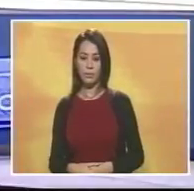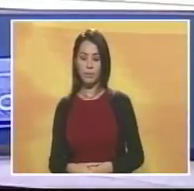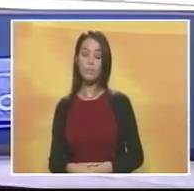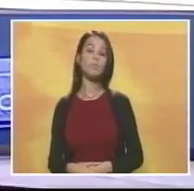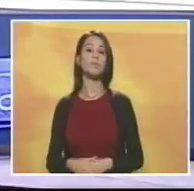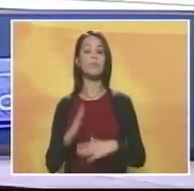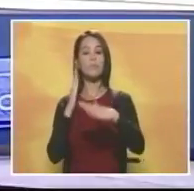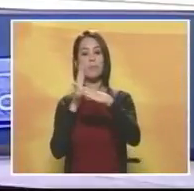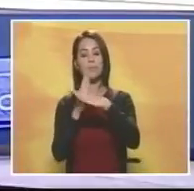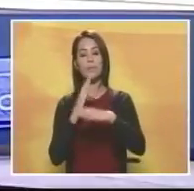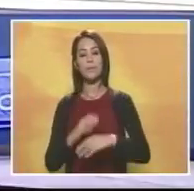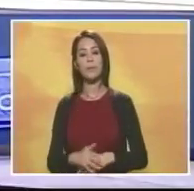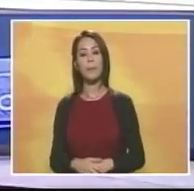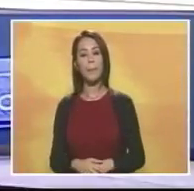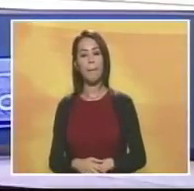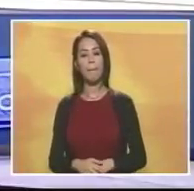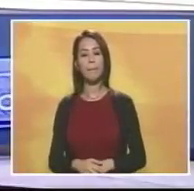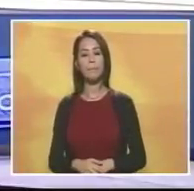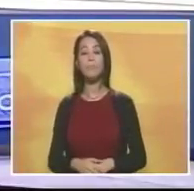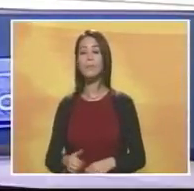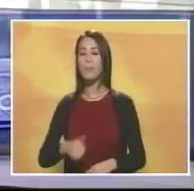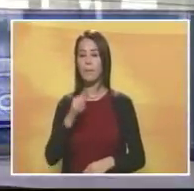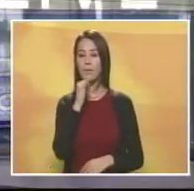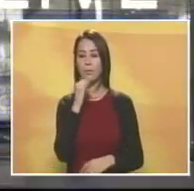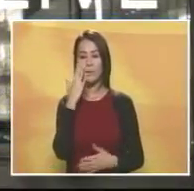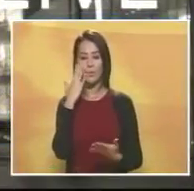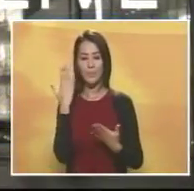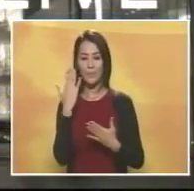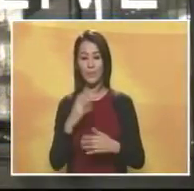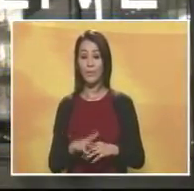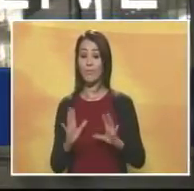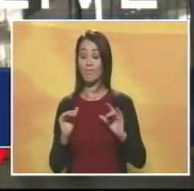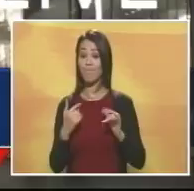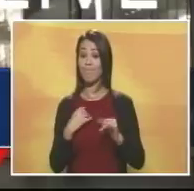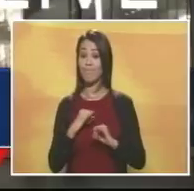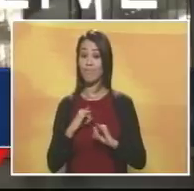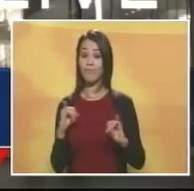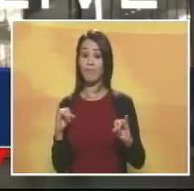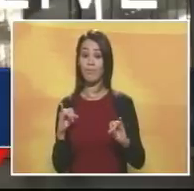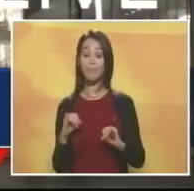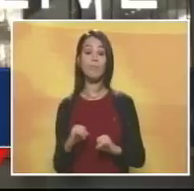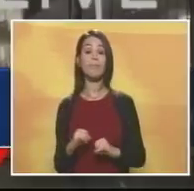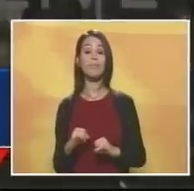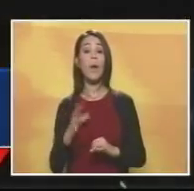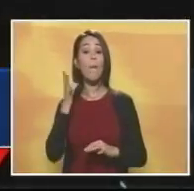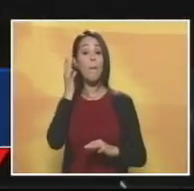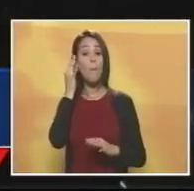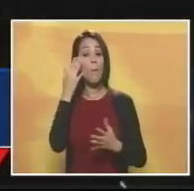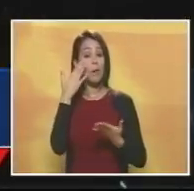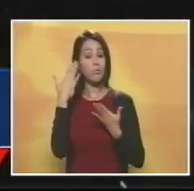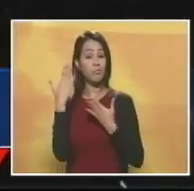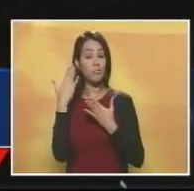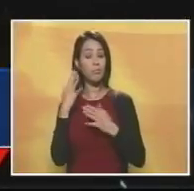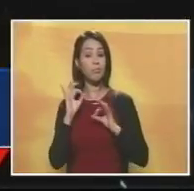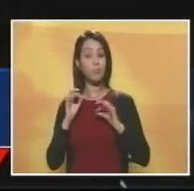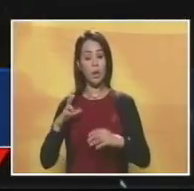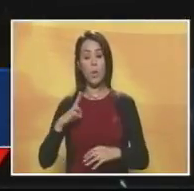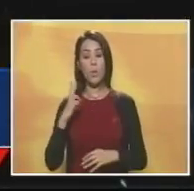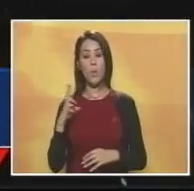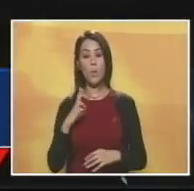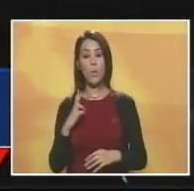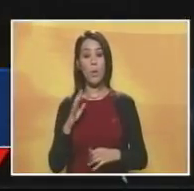Vamos a hacer una breve pausa y más adelante despedida. Carolina Herrera presentó en el MoMA